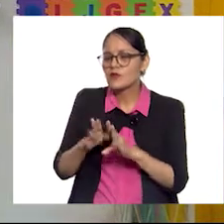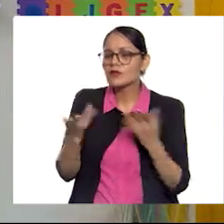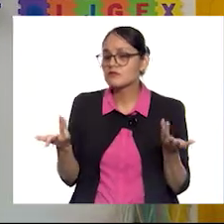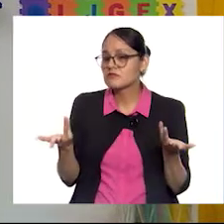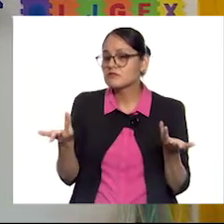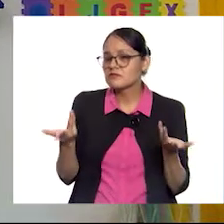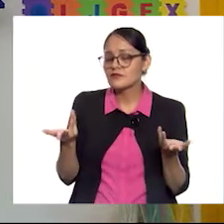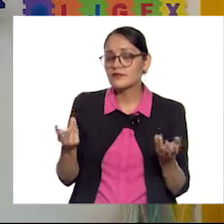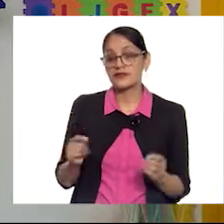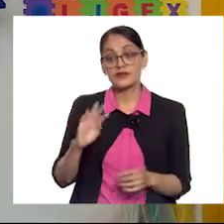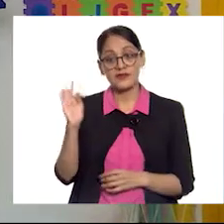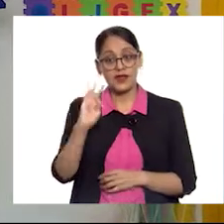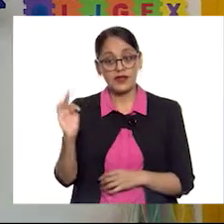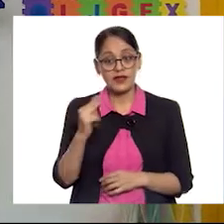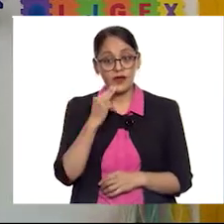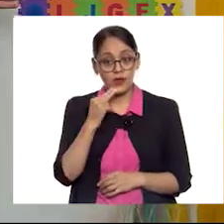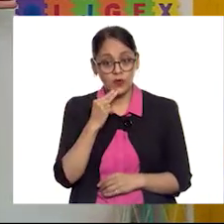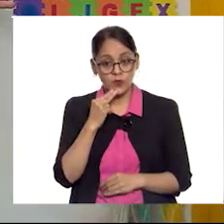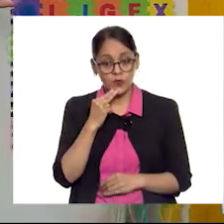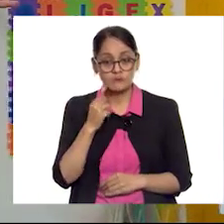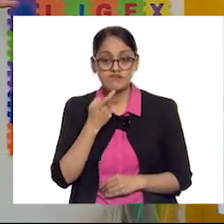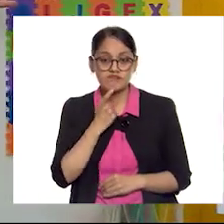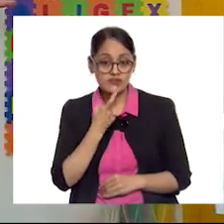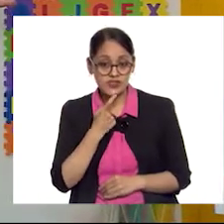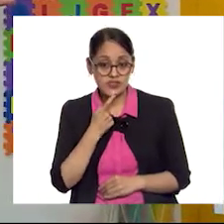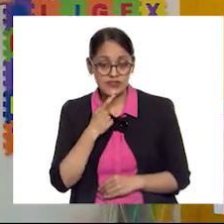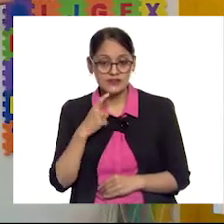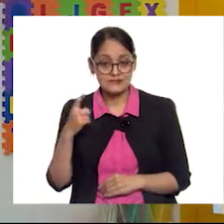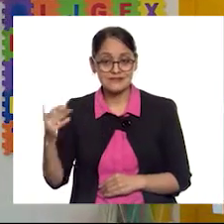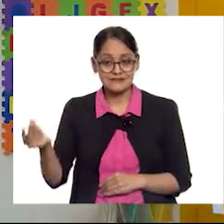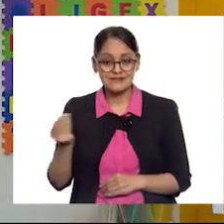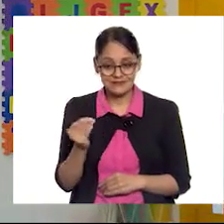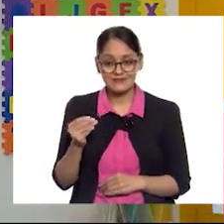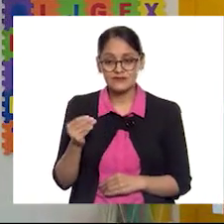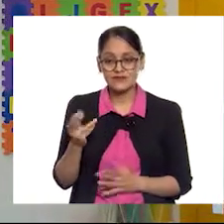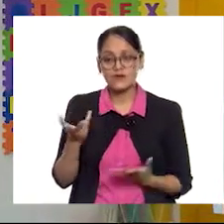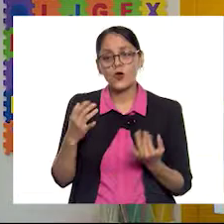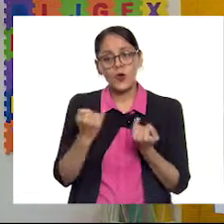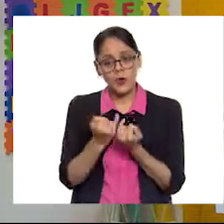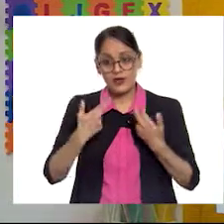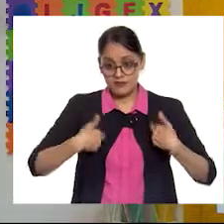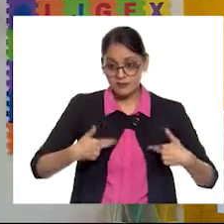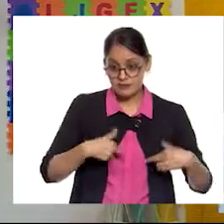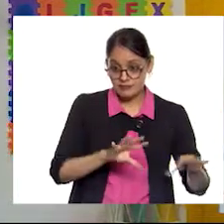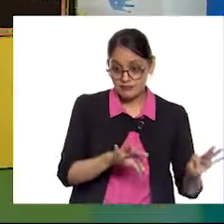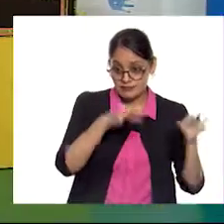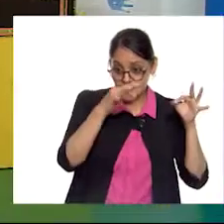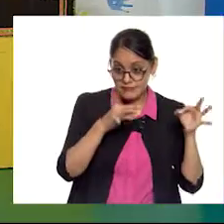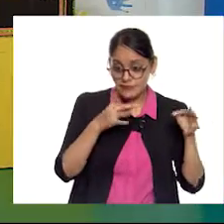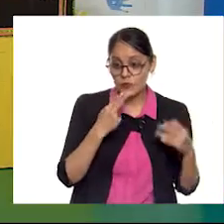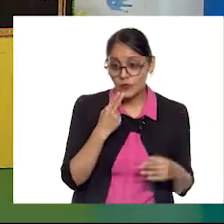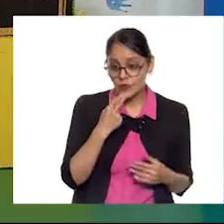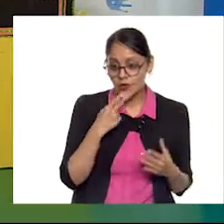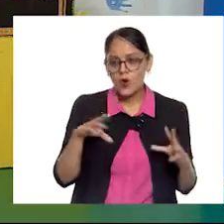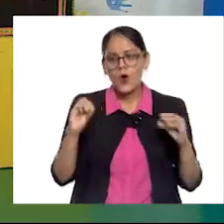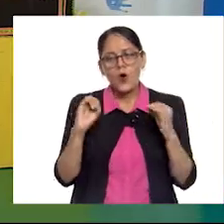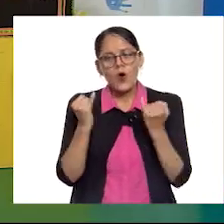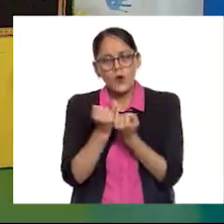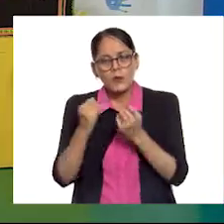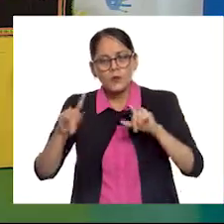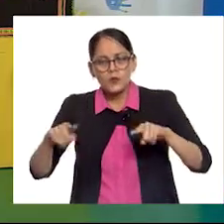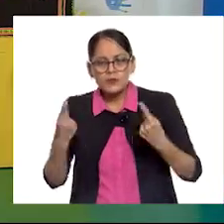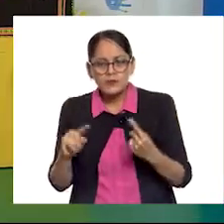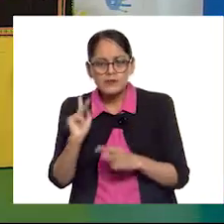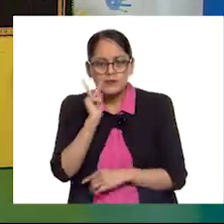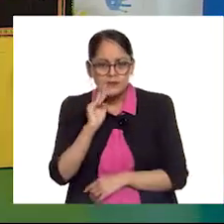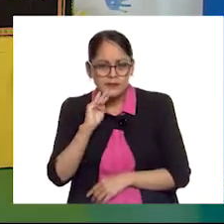Podríamos utilizar nuestros muñecos, a lo mejor nuestra ropa. Exacto. O música de nuestros